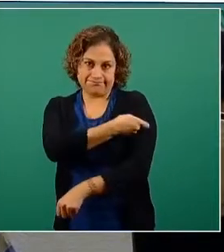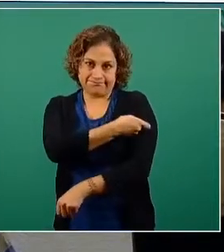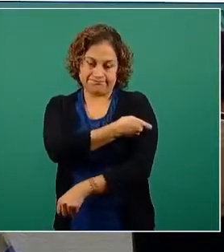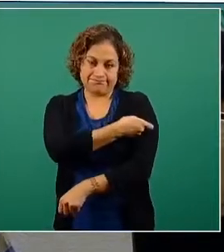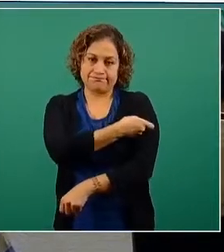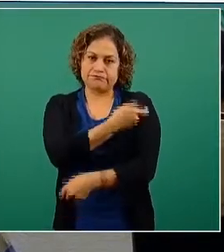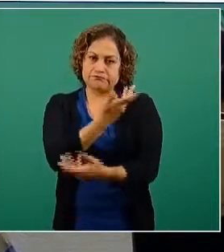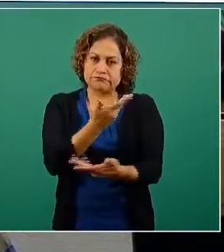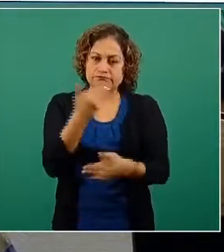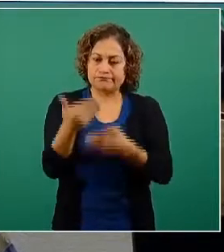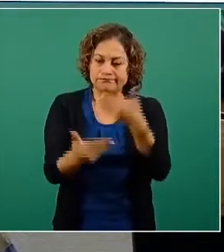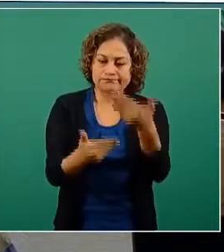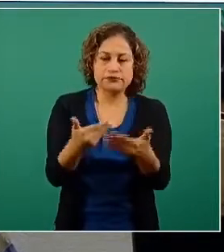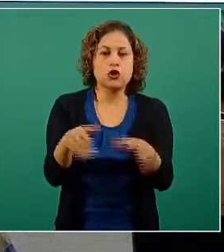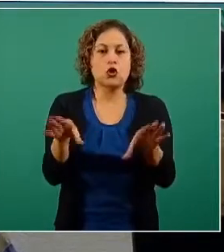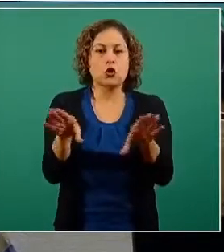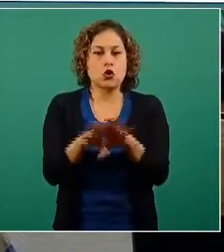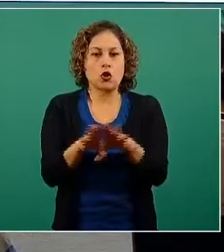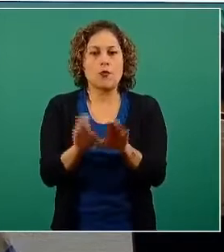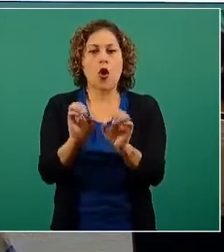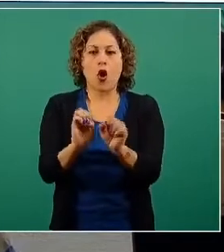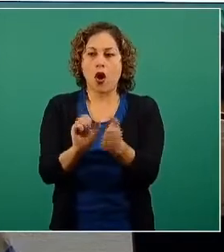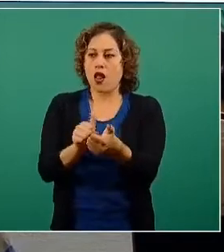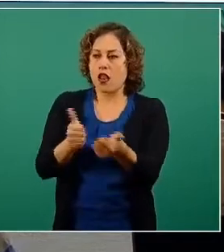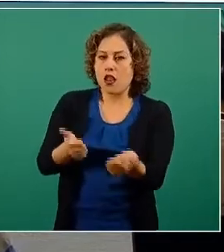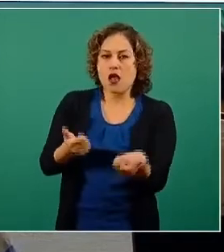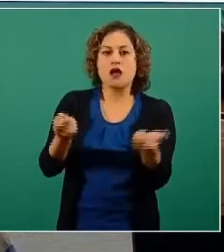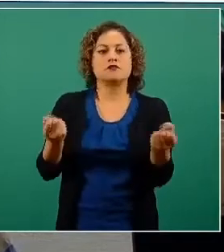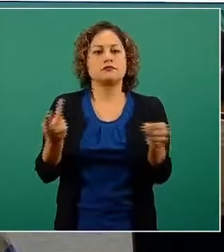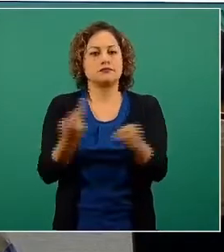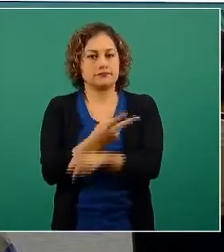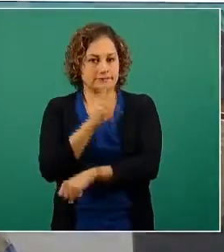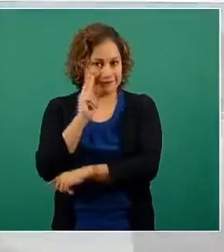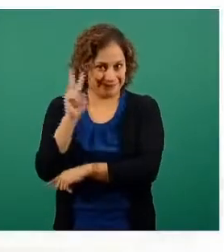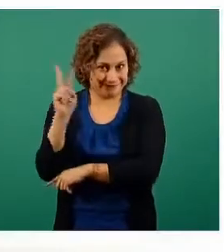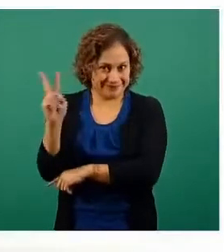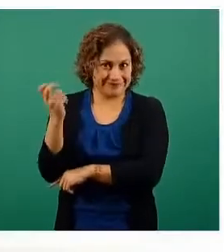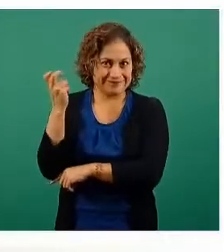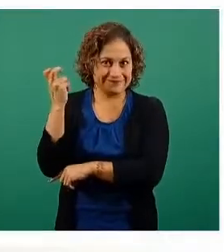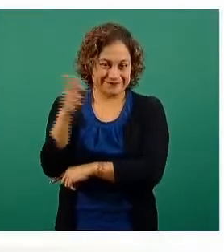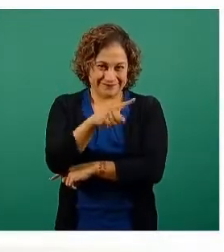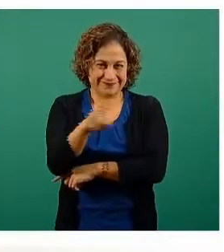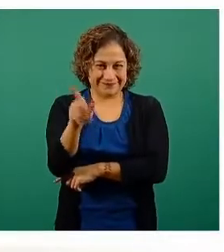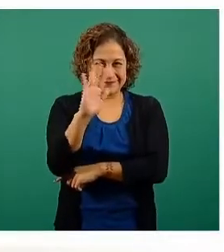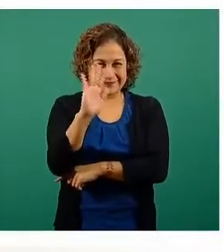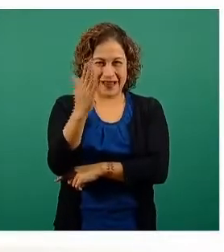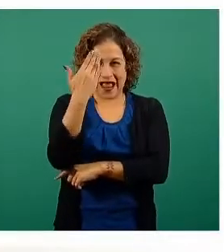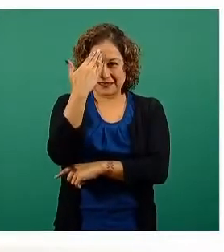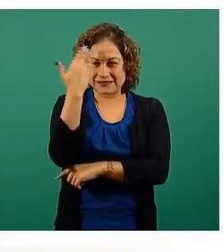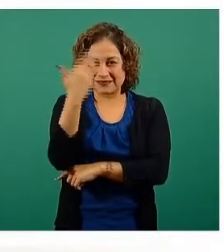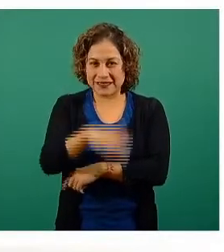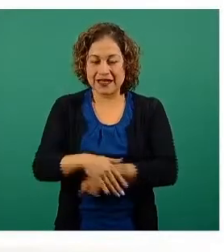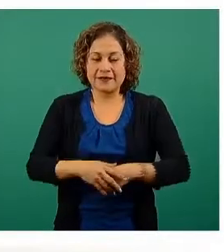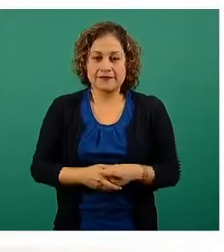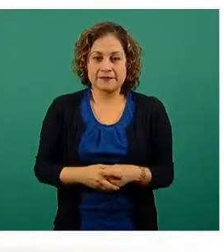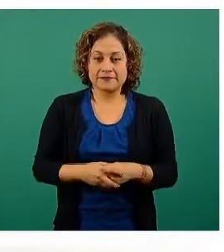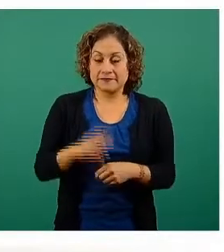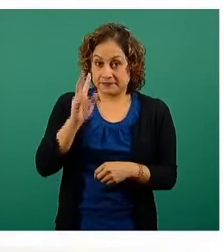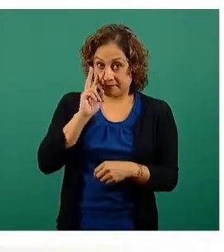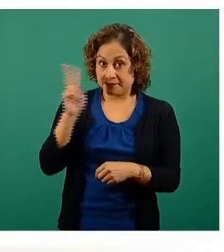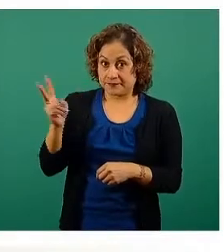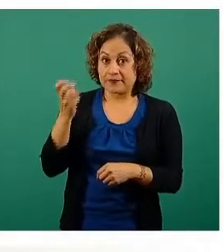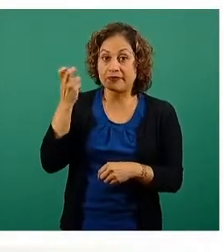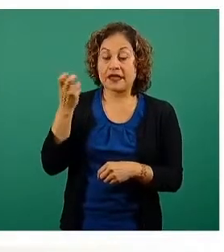esto va avanzando, se ha venido estancando, qué es lo que está ocurriendo. Este gráfico lo conocen muy bien, recordemos que hacemos